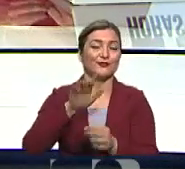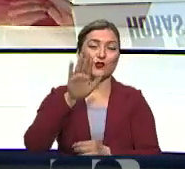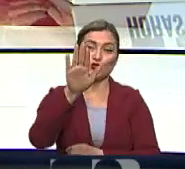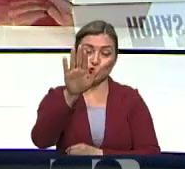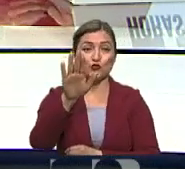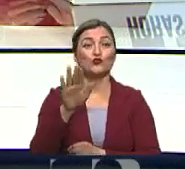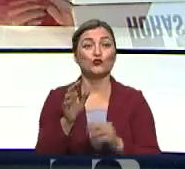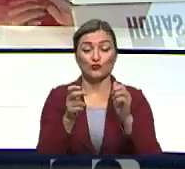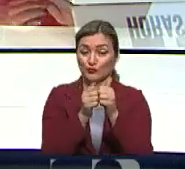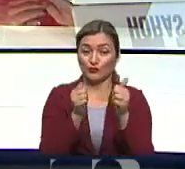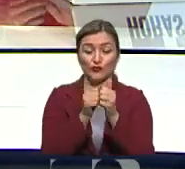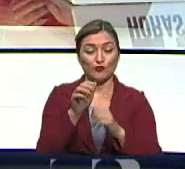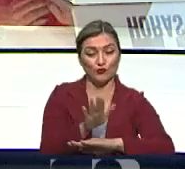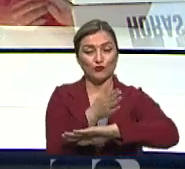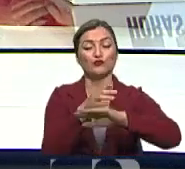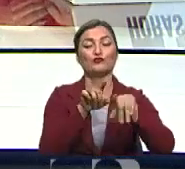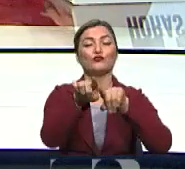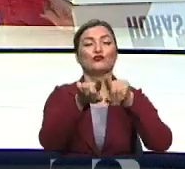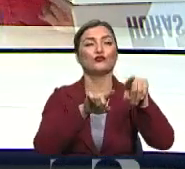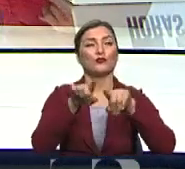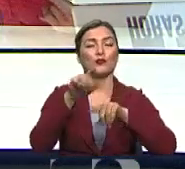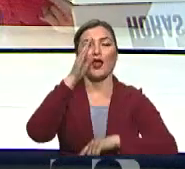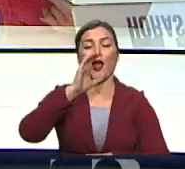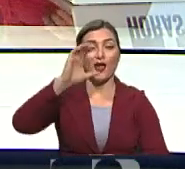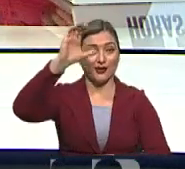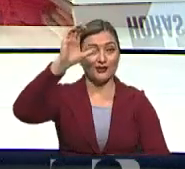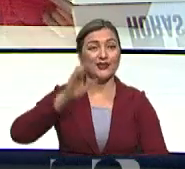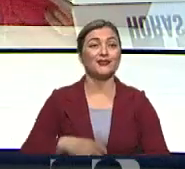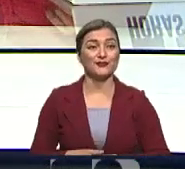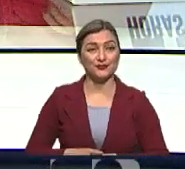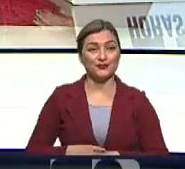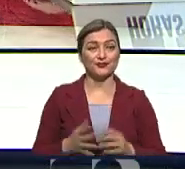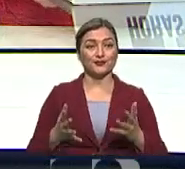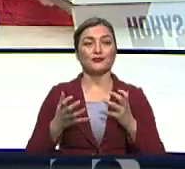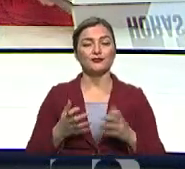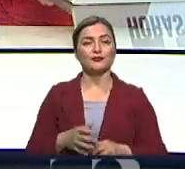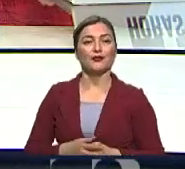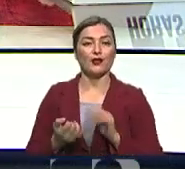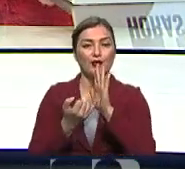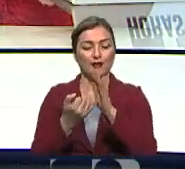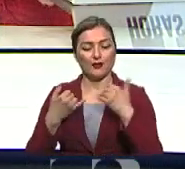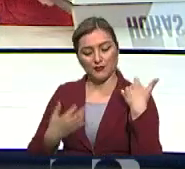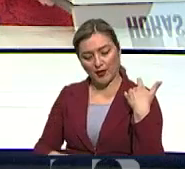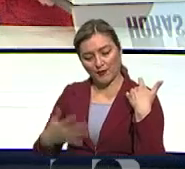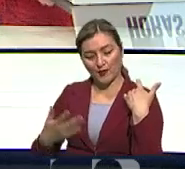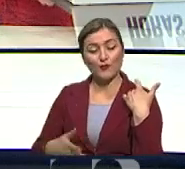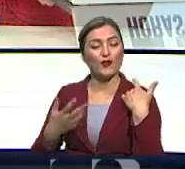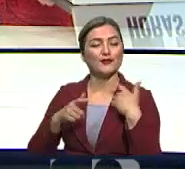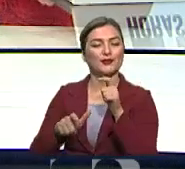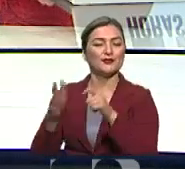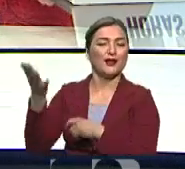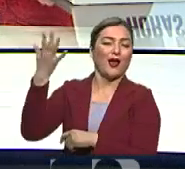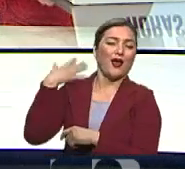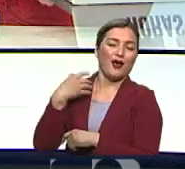a su trío musical para nuestro concurso A Cantar Mis Chullas, con el que queremos revivir las serenatas con las que nuestros